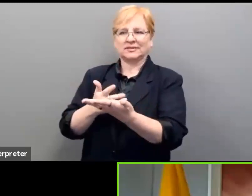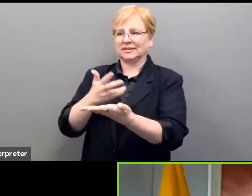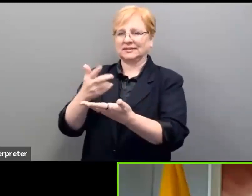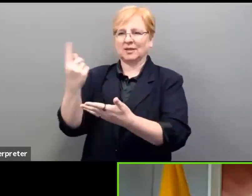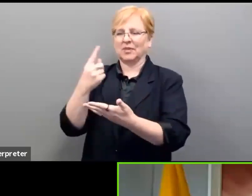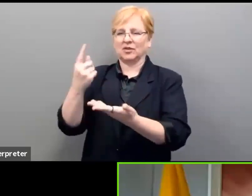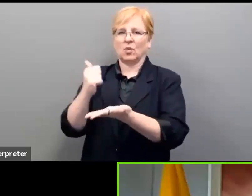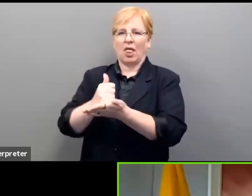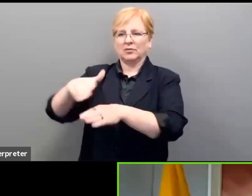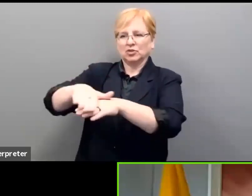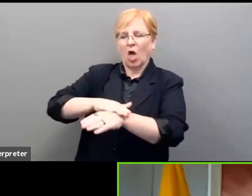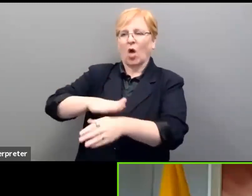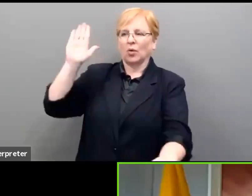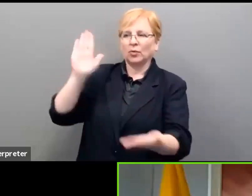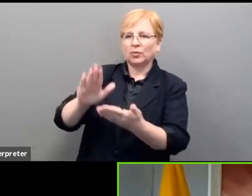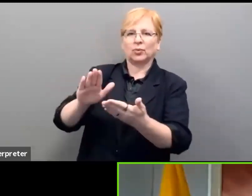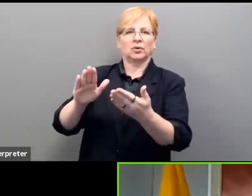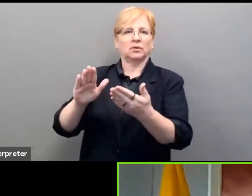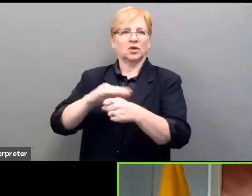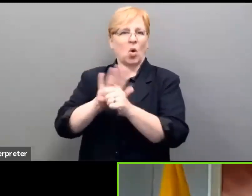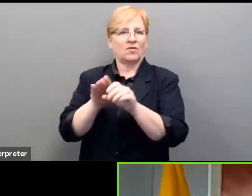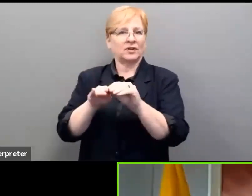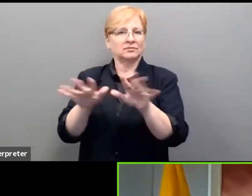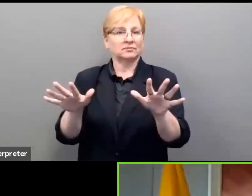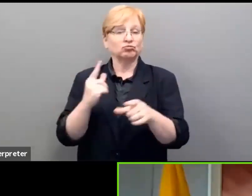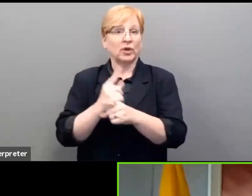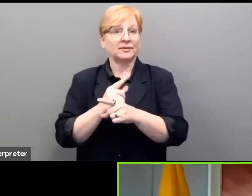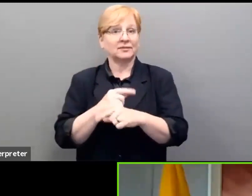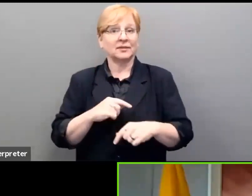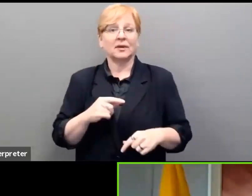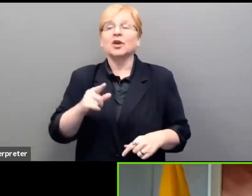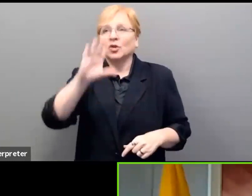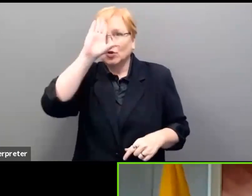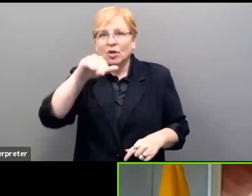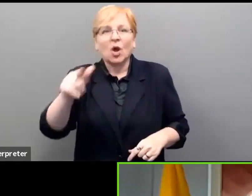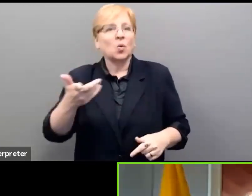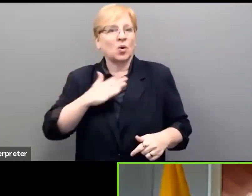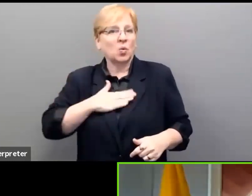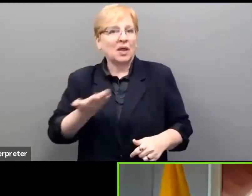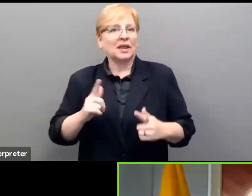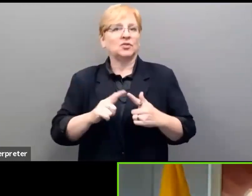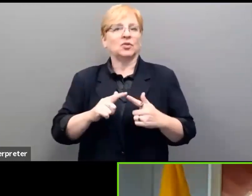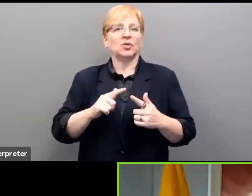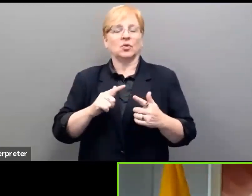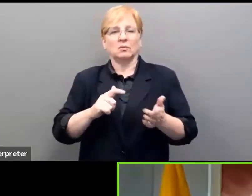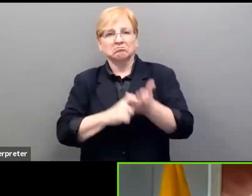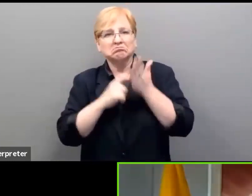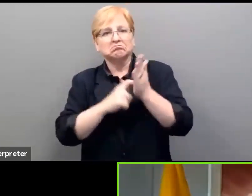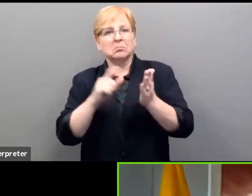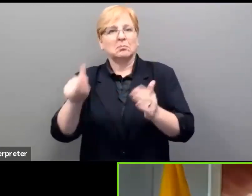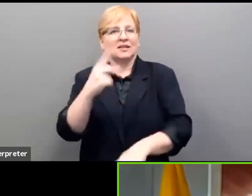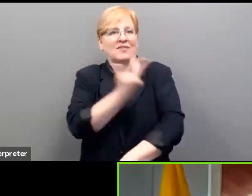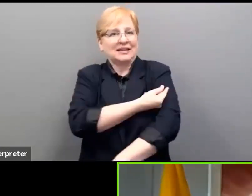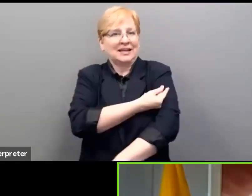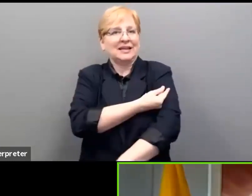me interesa prohibir nada que ayude a erradicar la propagación de COVID y